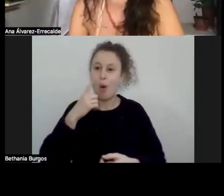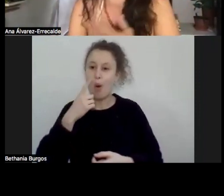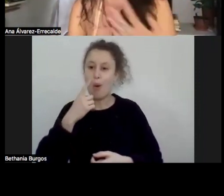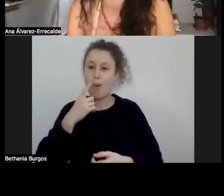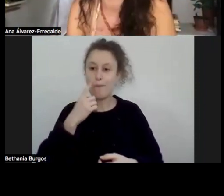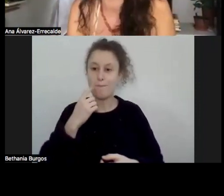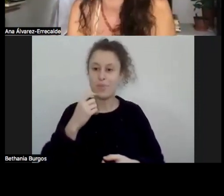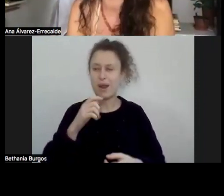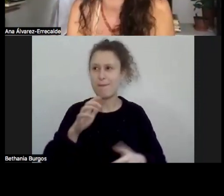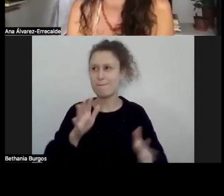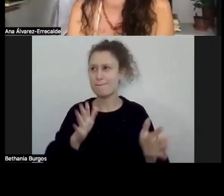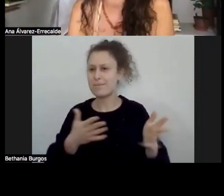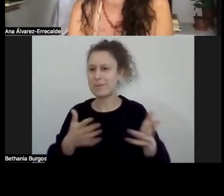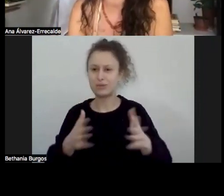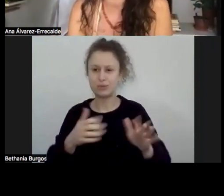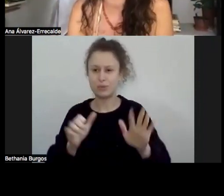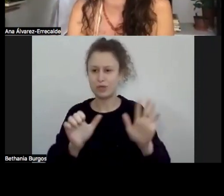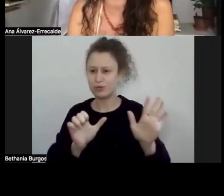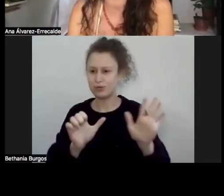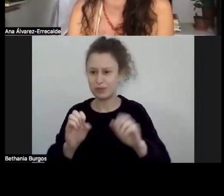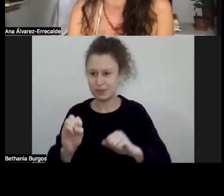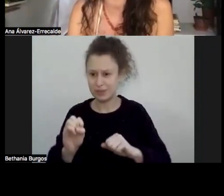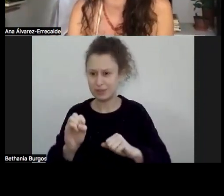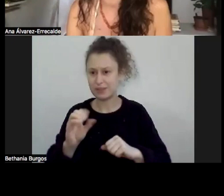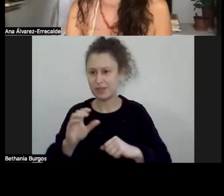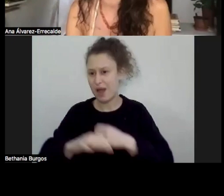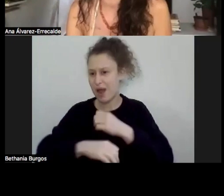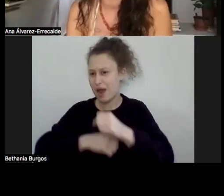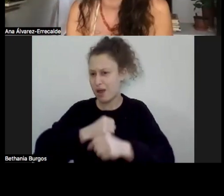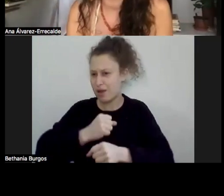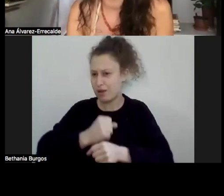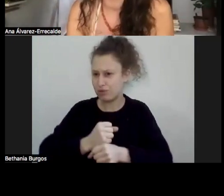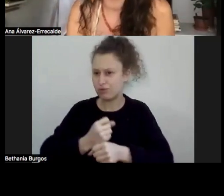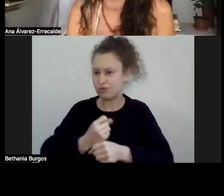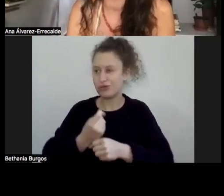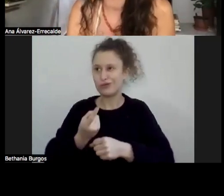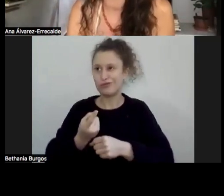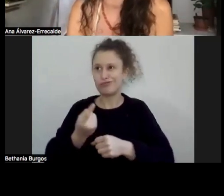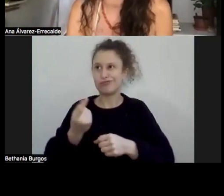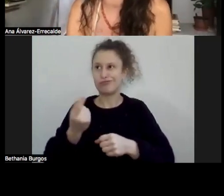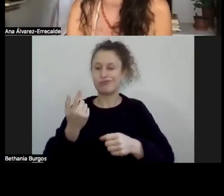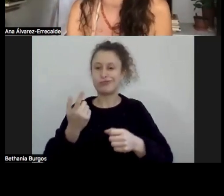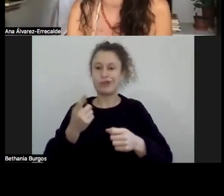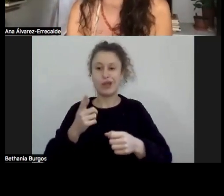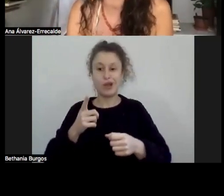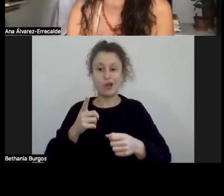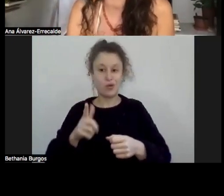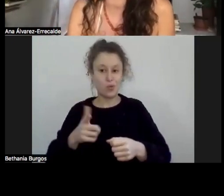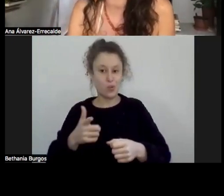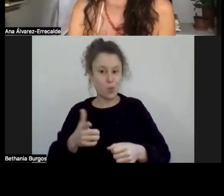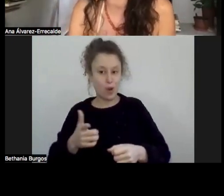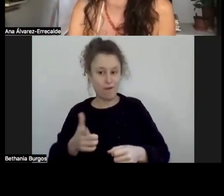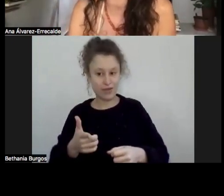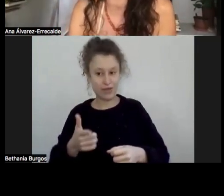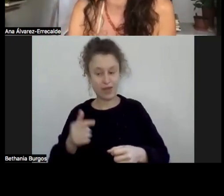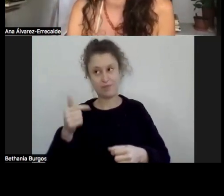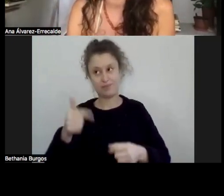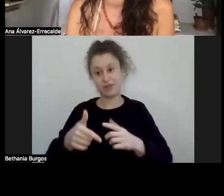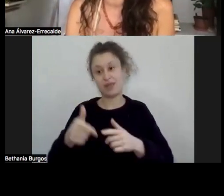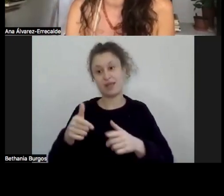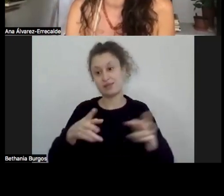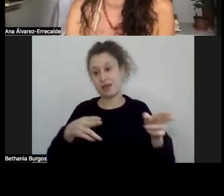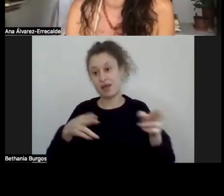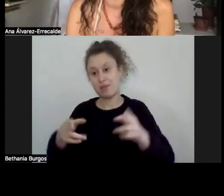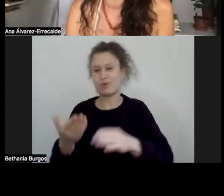esas épocas donde evidentemente no había ni silla de ruedas, ni mini pimers para triturar comida, ¿no? O sea, todo lo que implica el